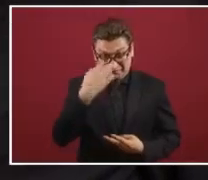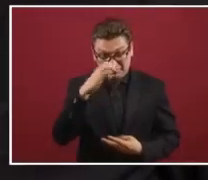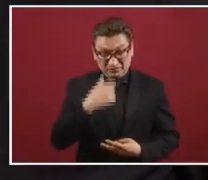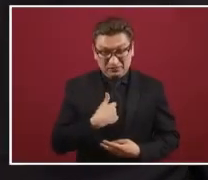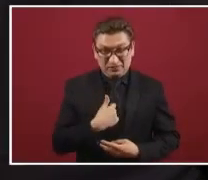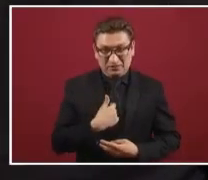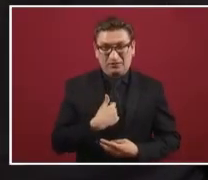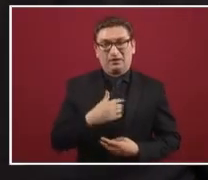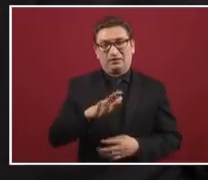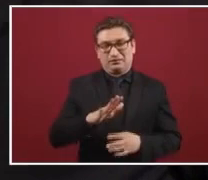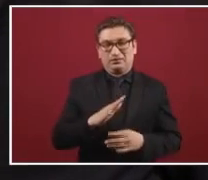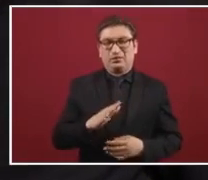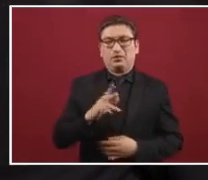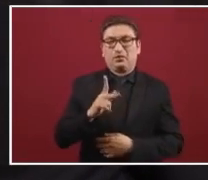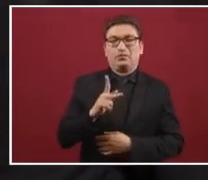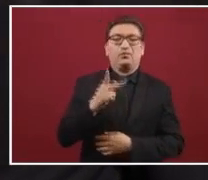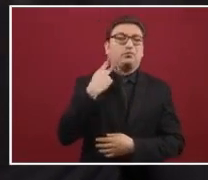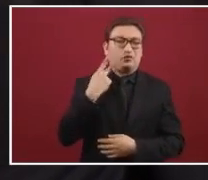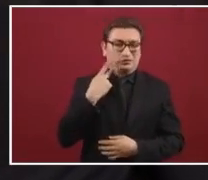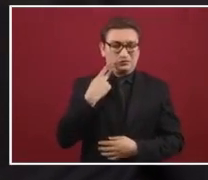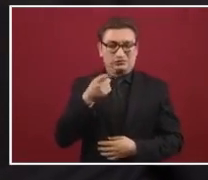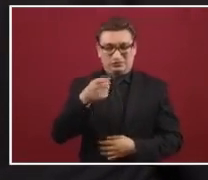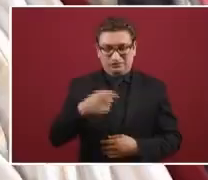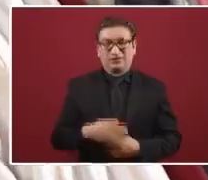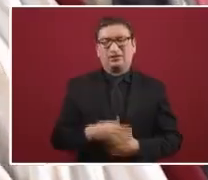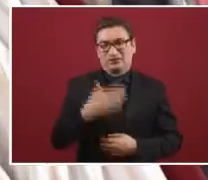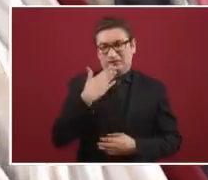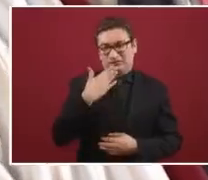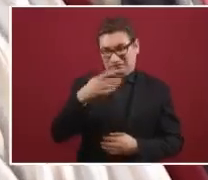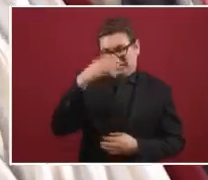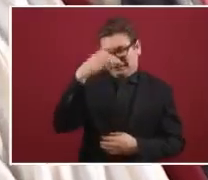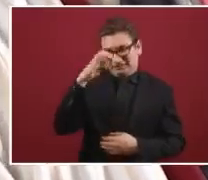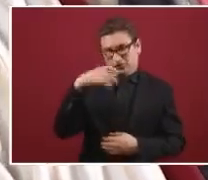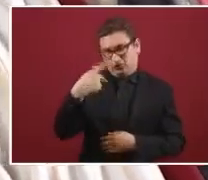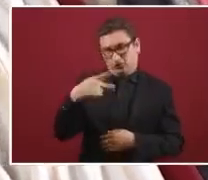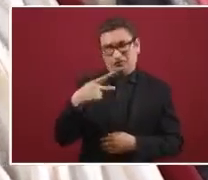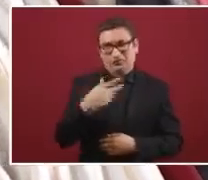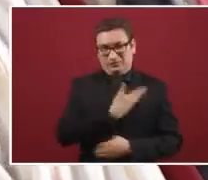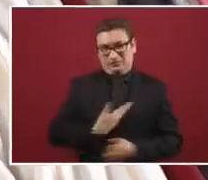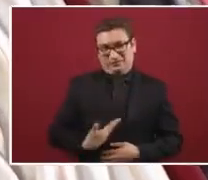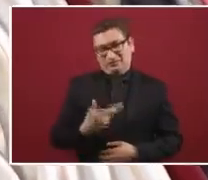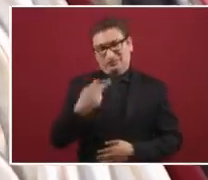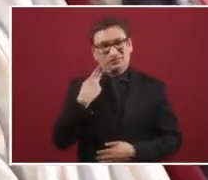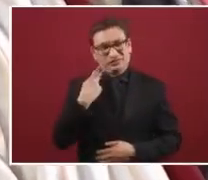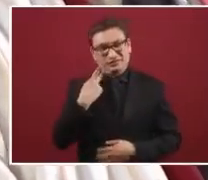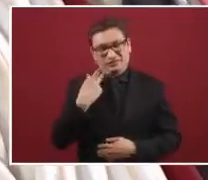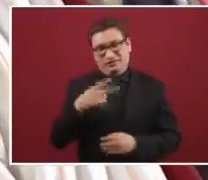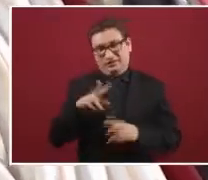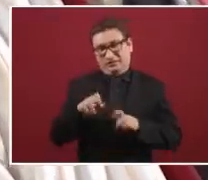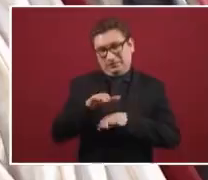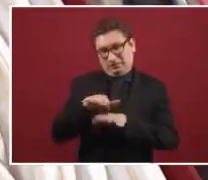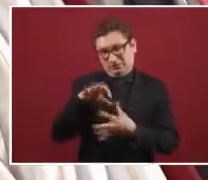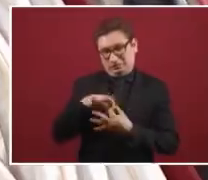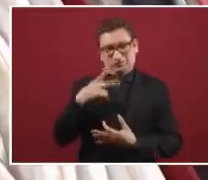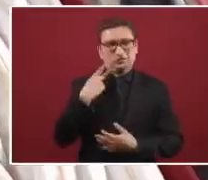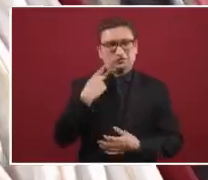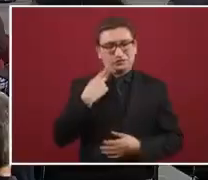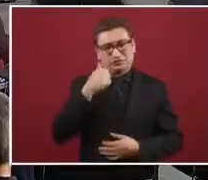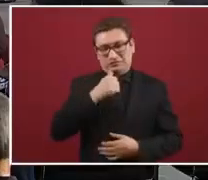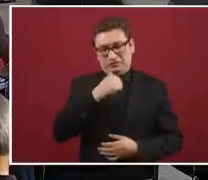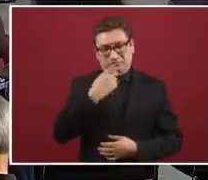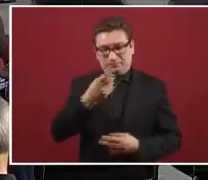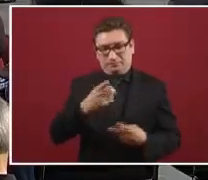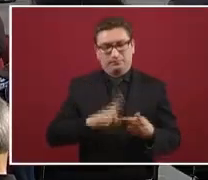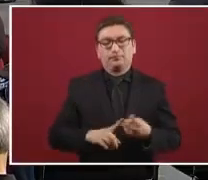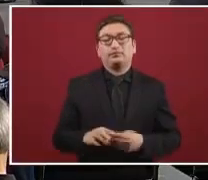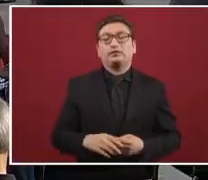Vamos respetándonos. Politólogo. Bueno. Eso es su expertise, ¿no? Además de ser presidente, ¿no? Digo, en ese sentido lo siempre lo he dicho.